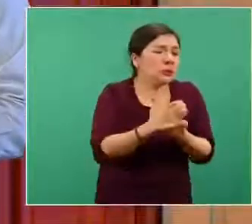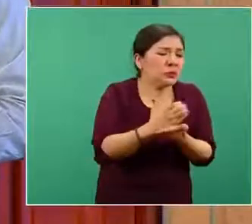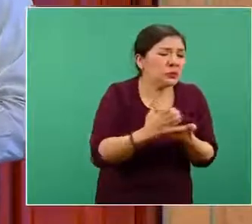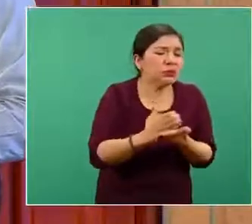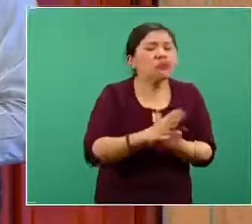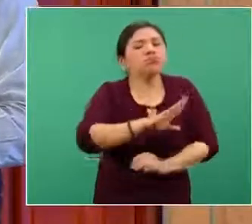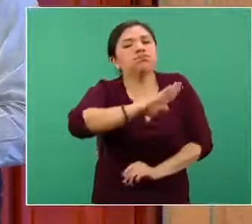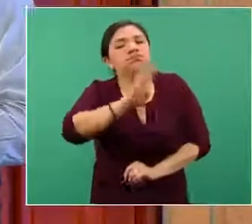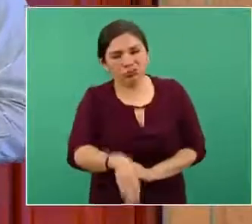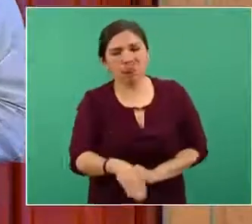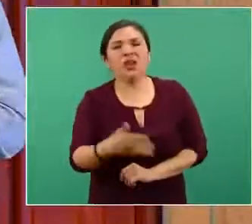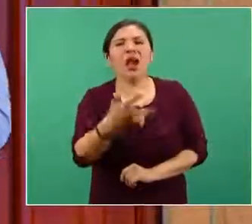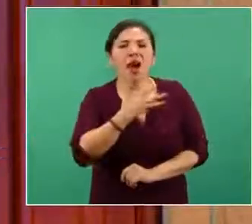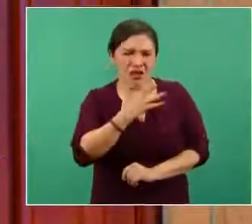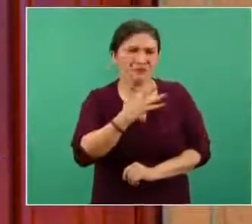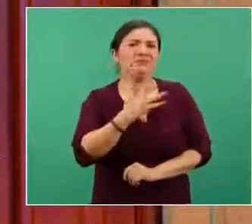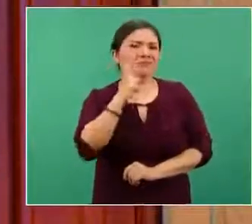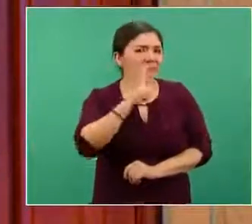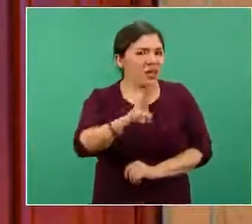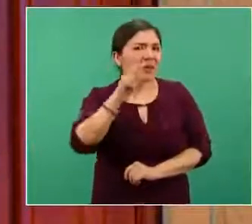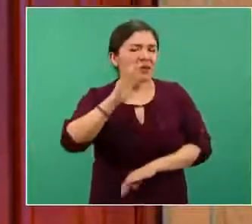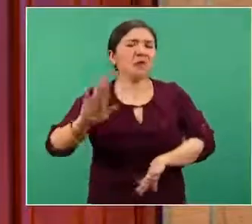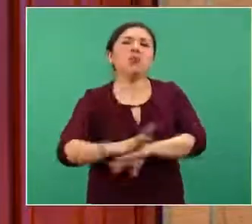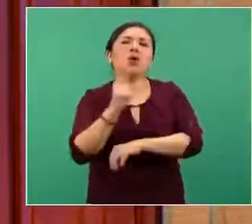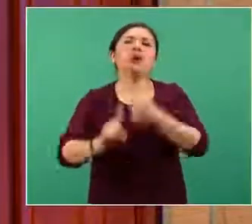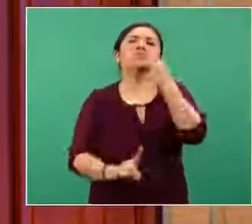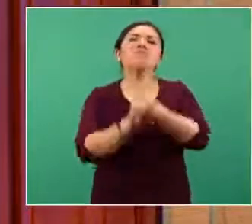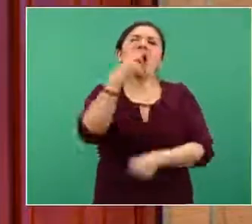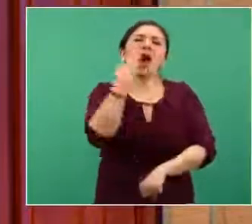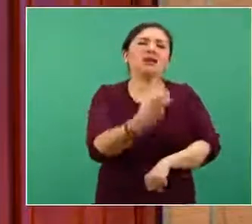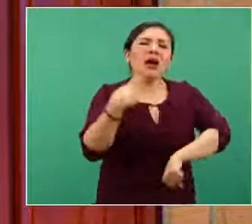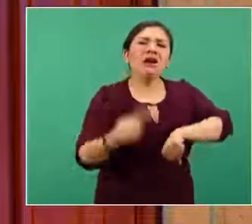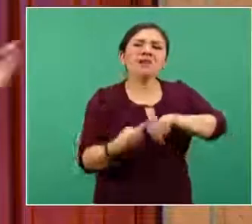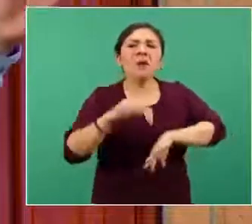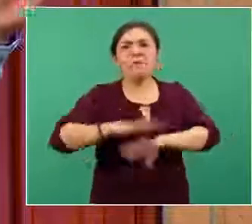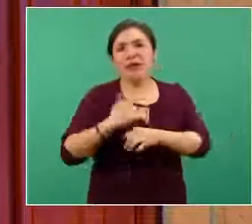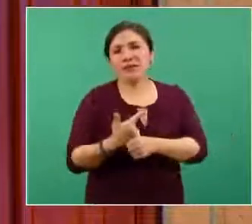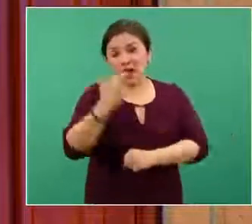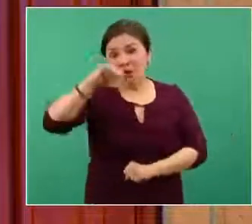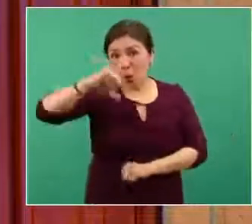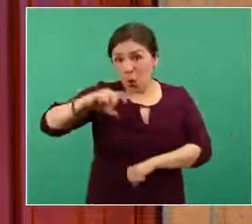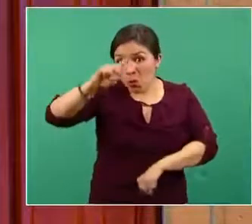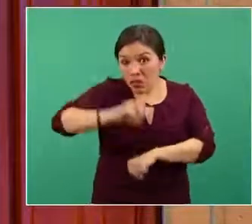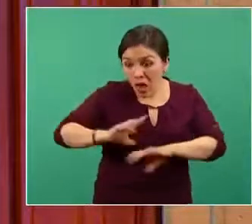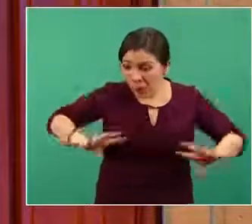enfermedad y fallecen a consecuencia de sus complicaciones. Para el día de hoy son